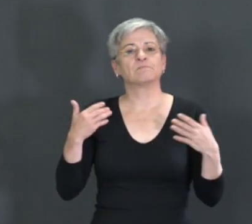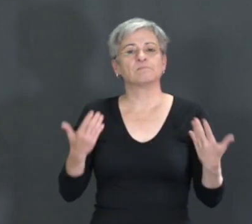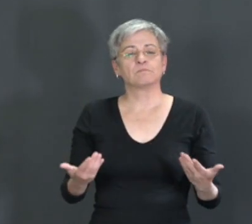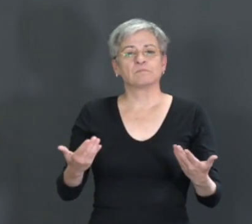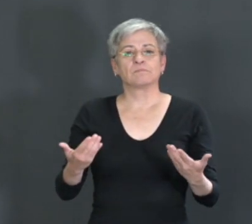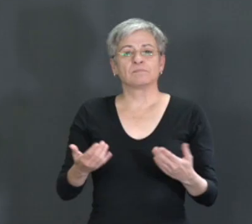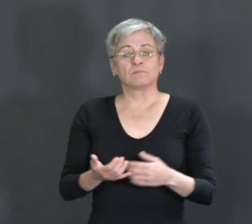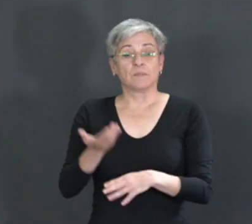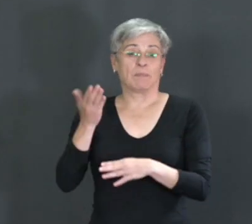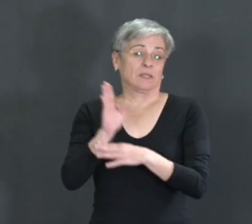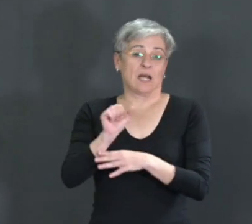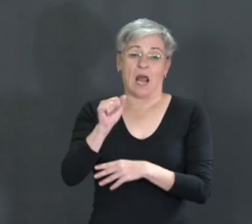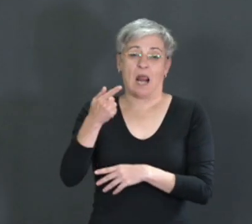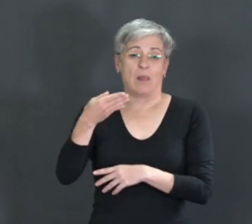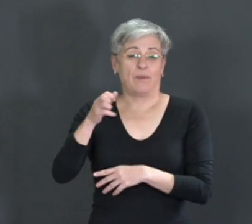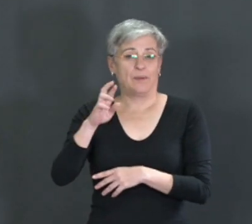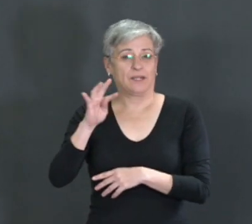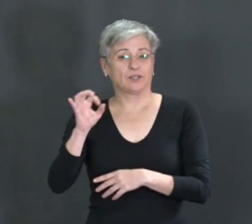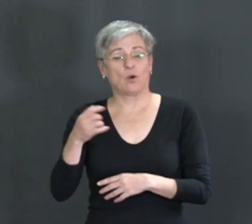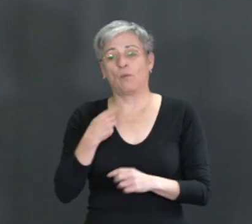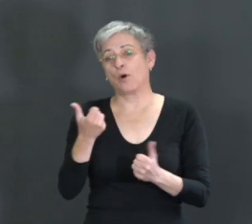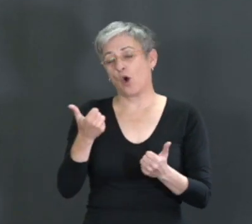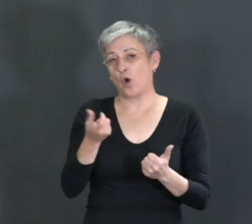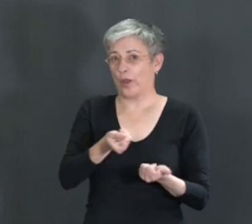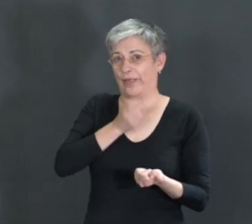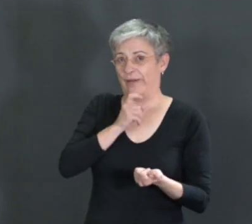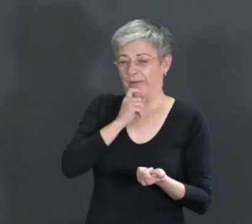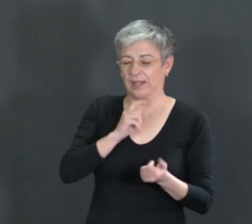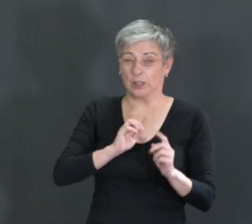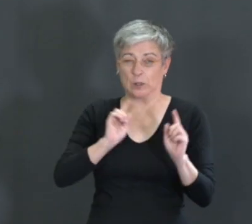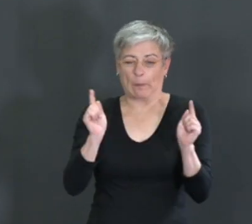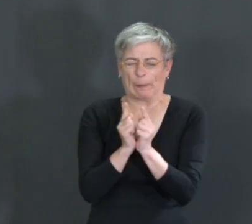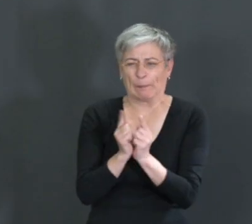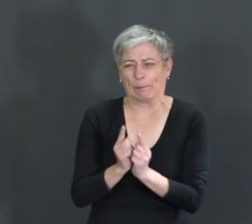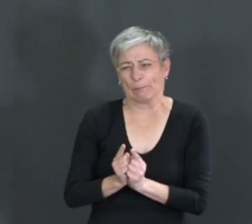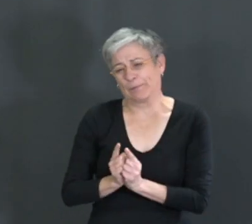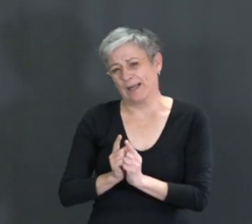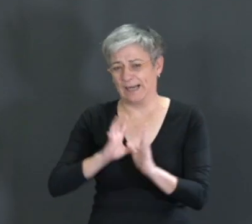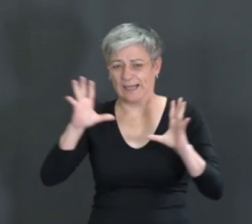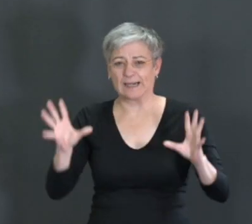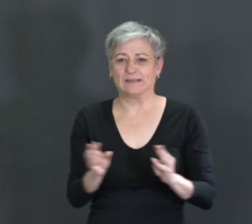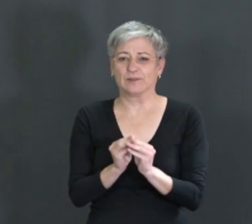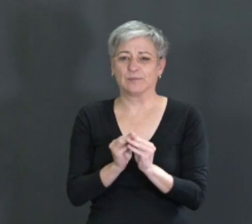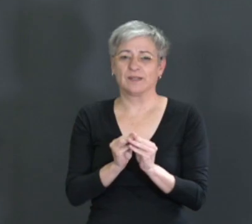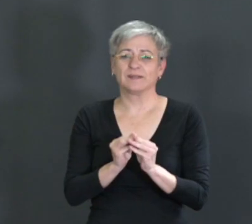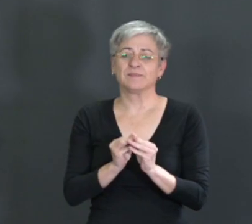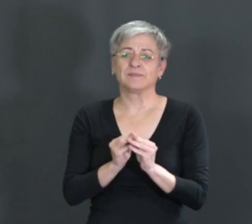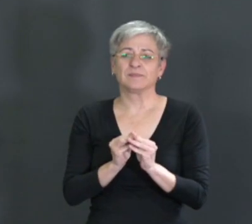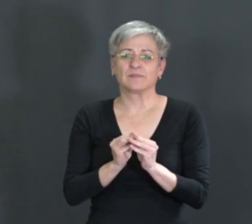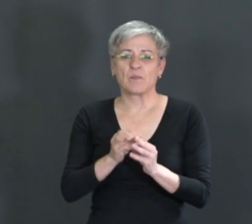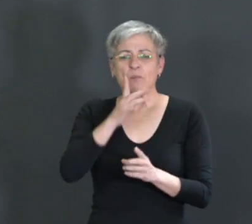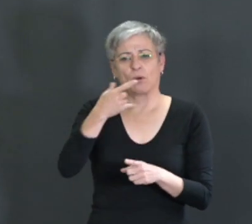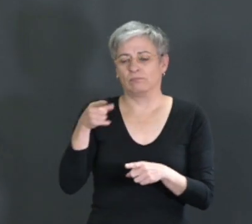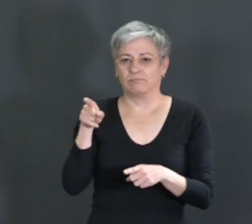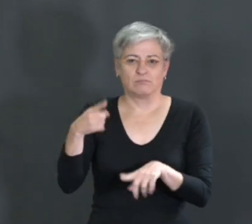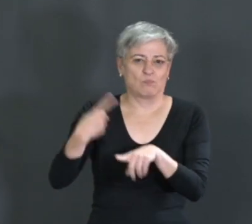presentar a Alberto es algo complicado. He hecho el mini resumen. Porque has hecho